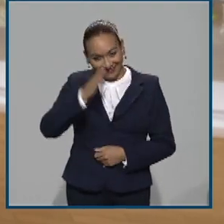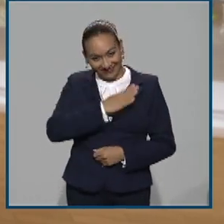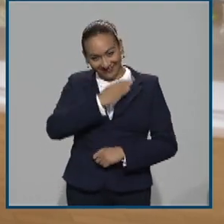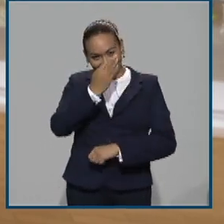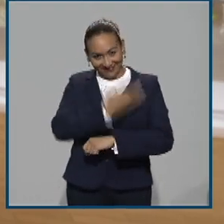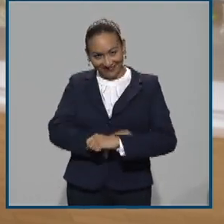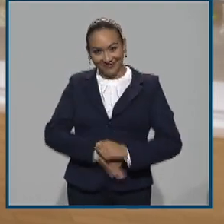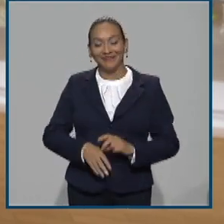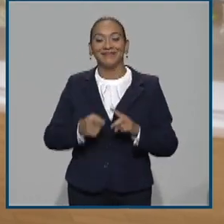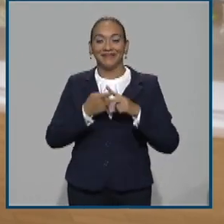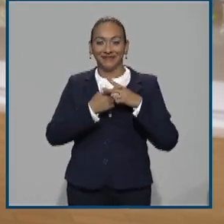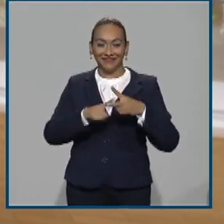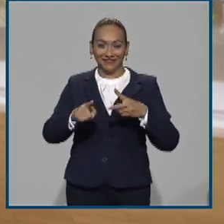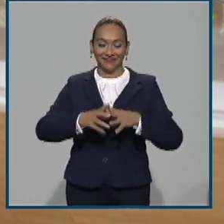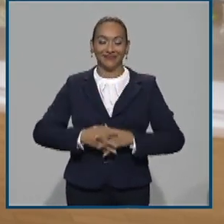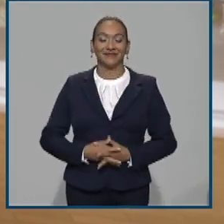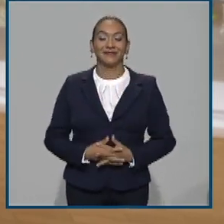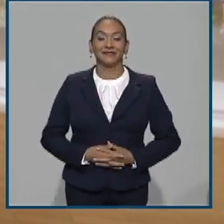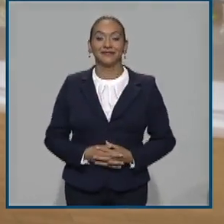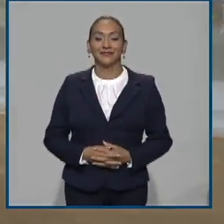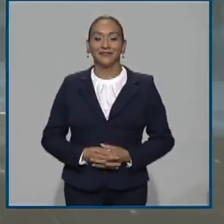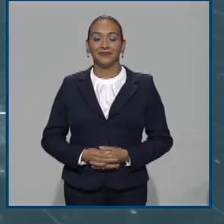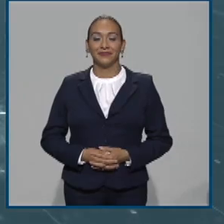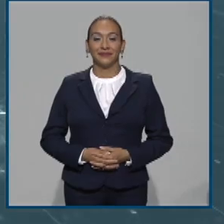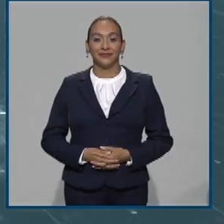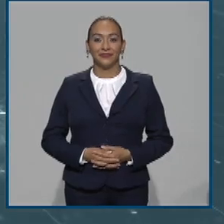señas mexicana. Comenzamos.